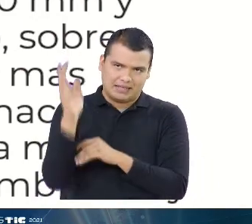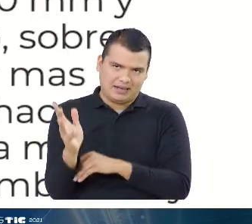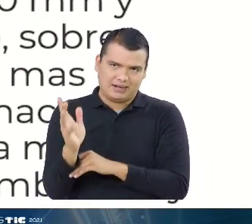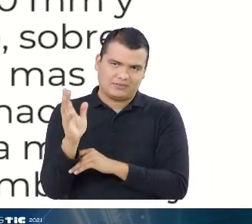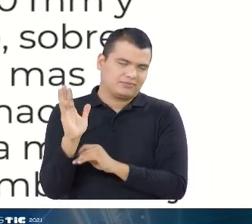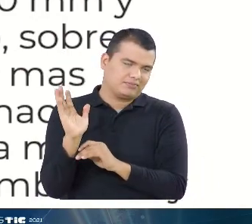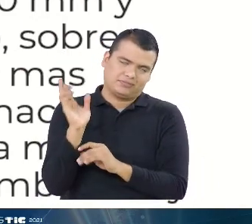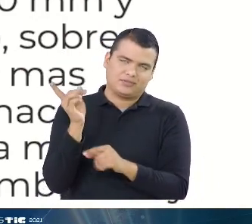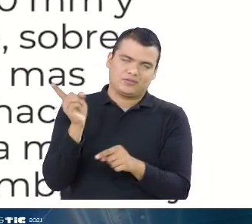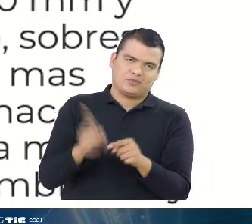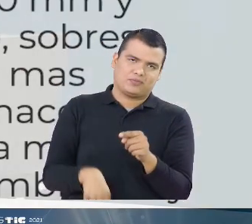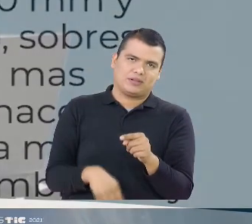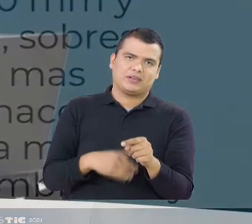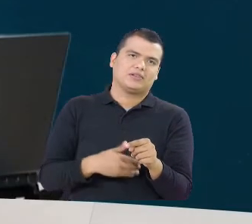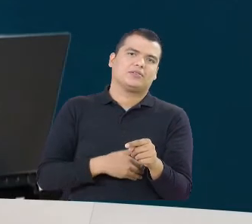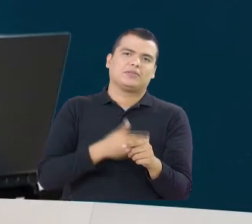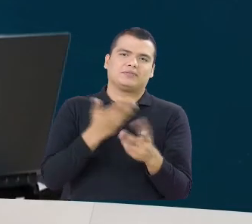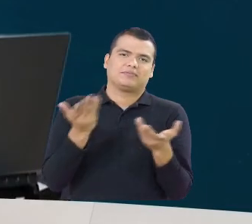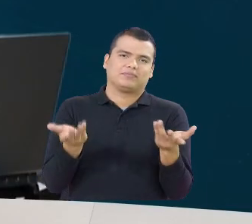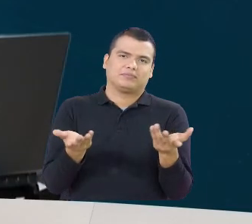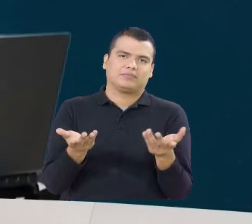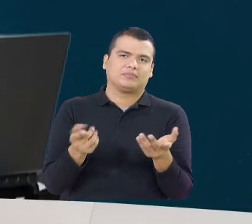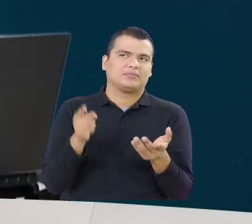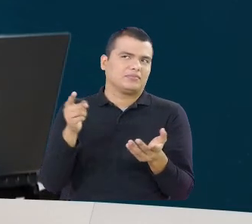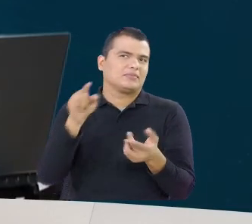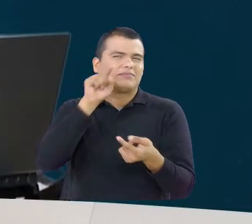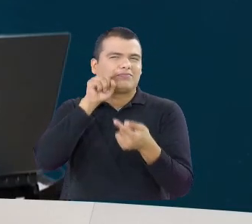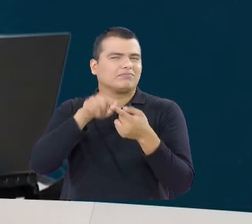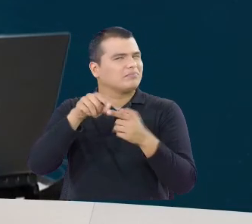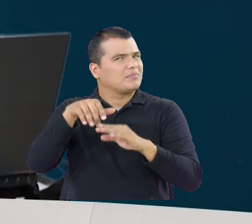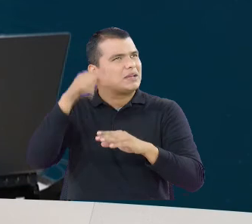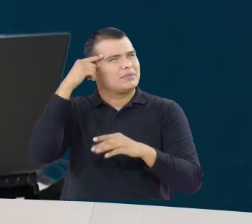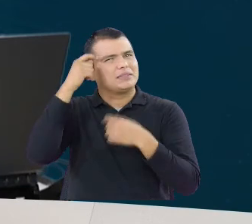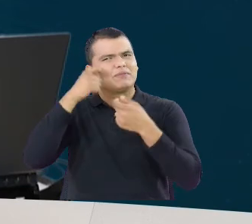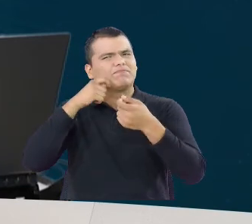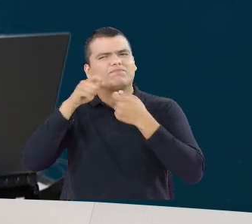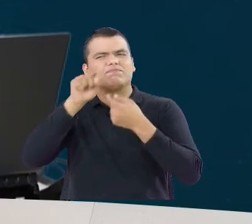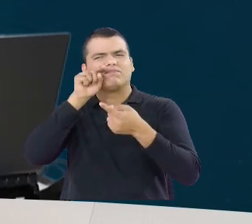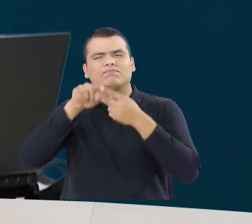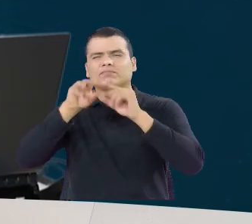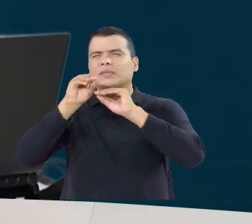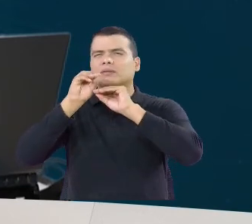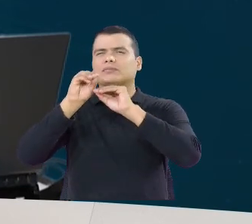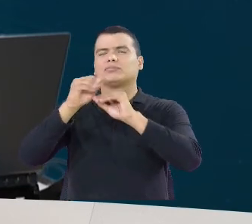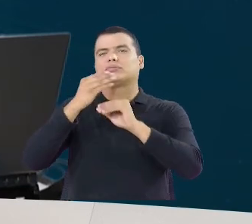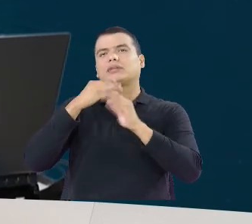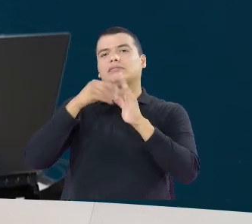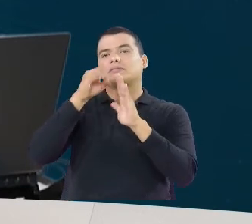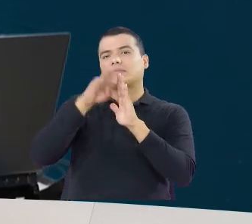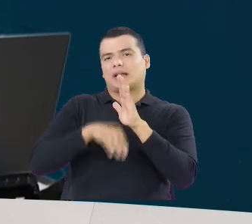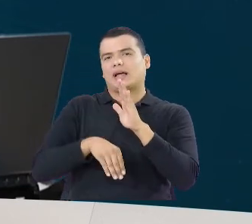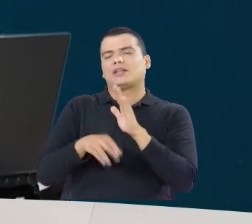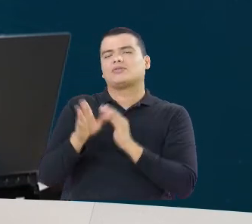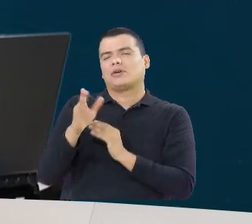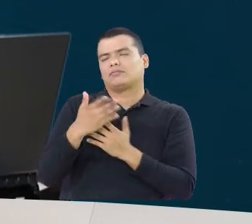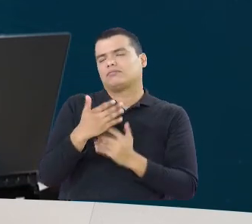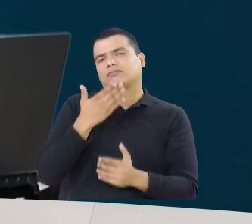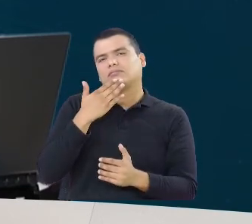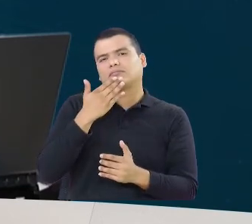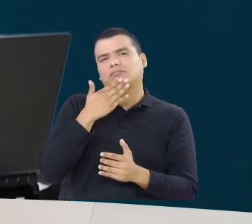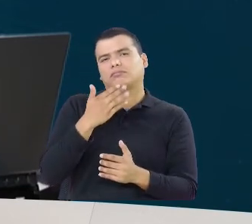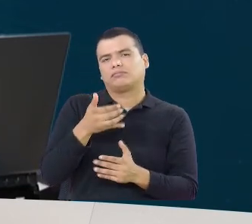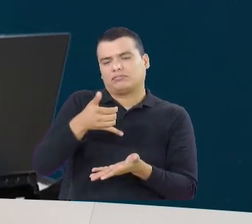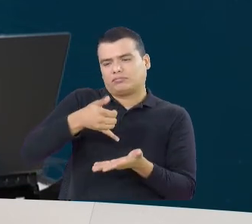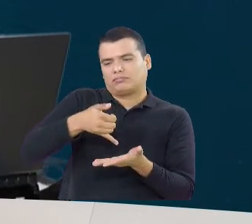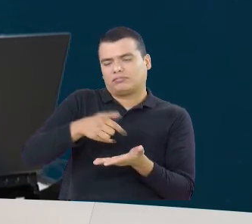de que es más bien una máquina didáctica y bajo costo, pues lo más económico es un